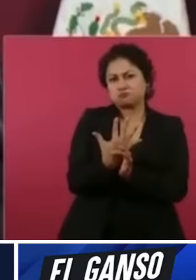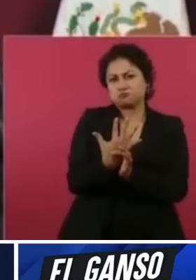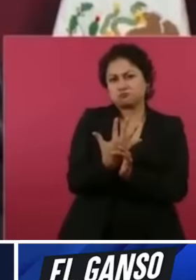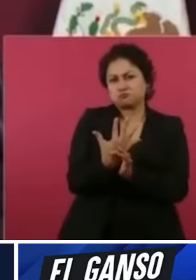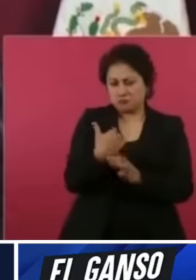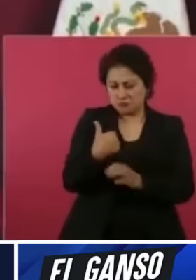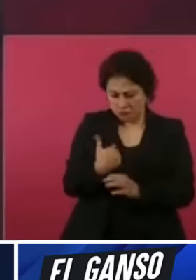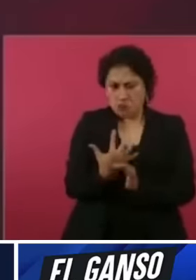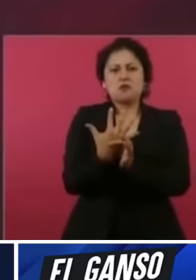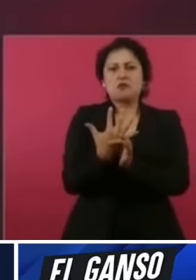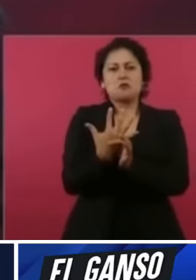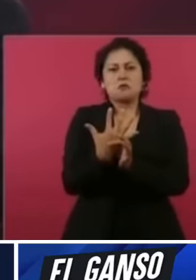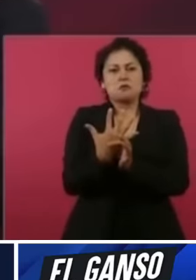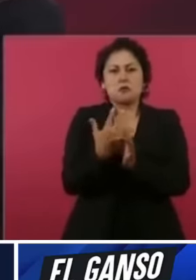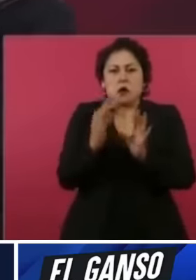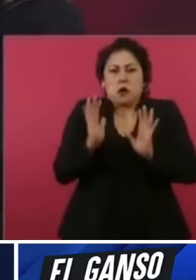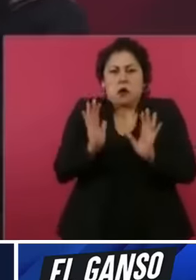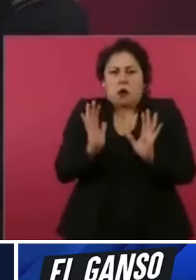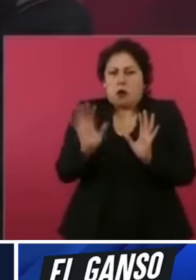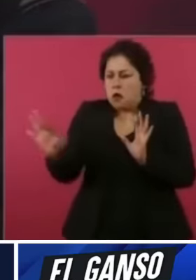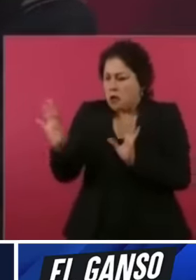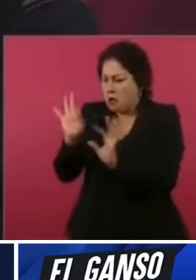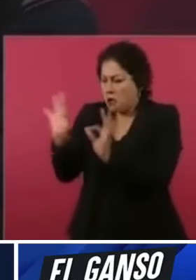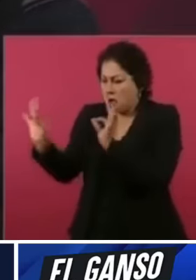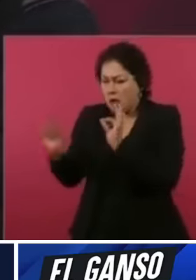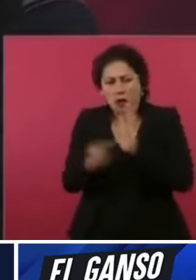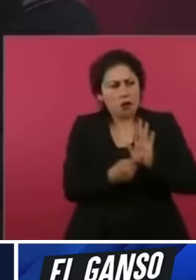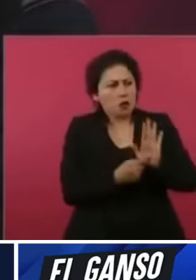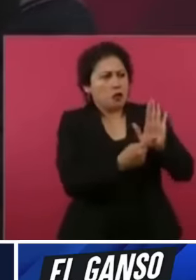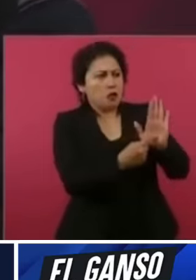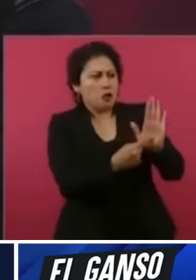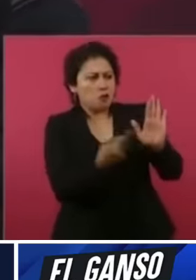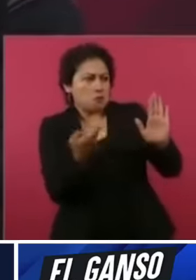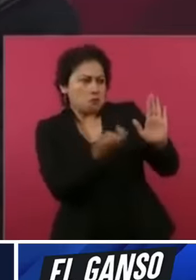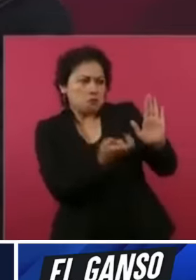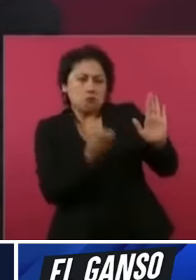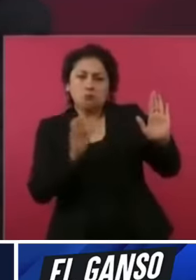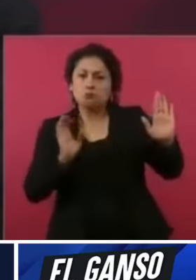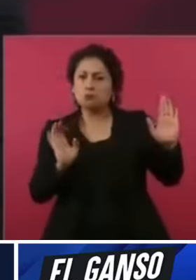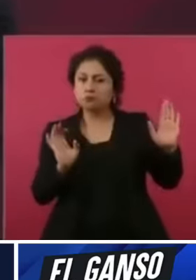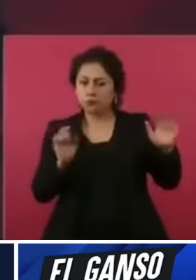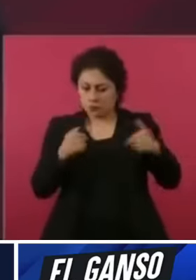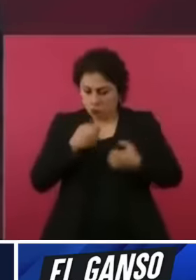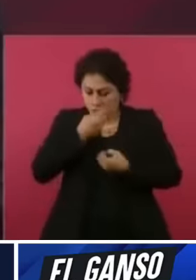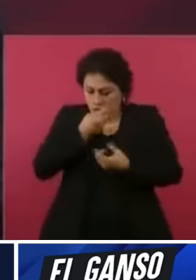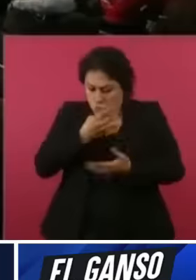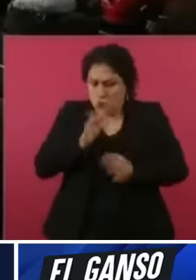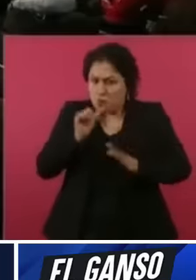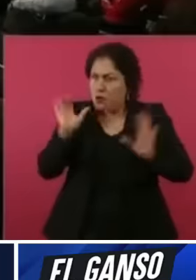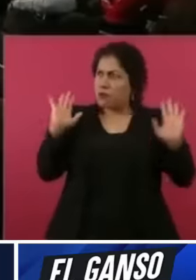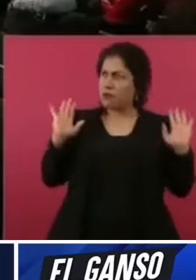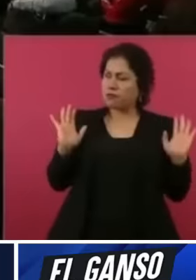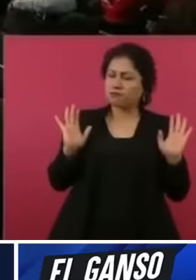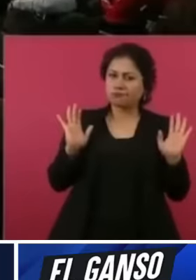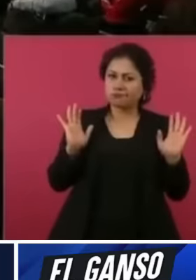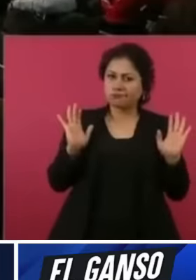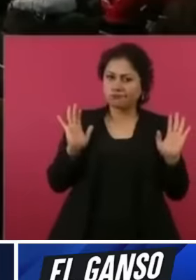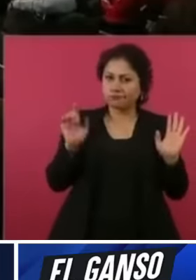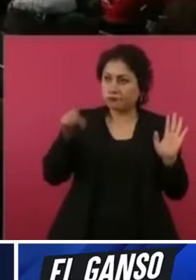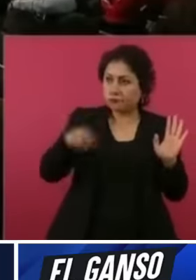no lo digo yo y nada más lo ponemos aquí Sí o sea de lo que dicen